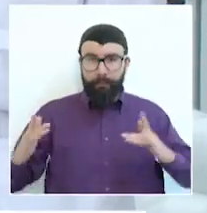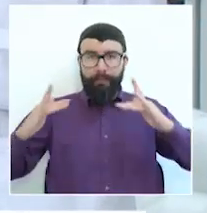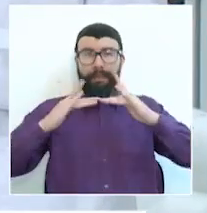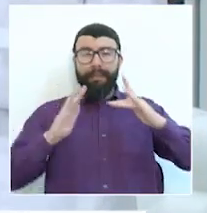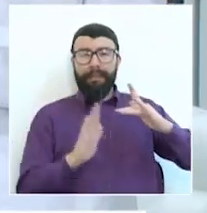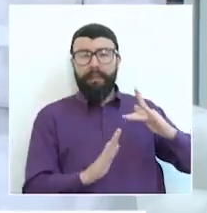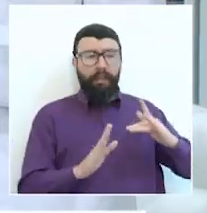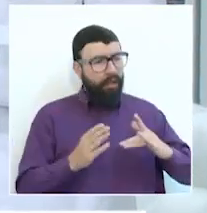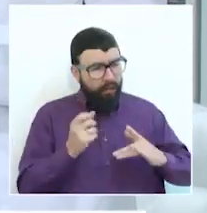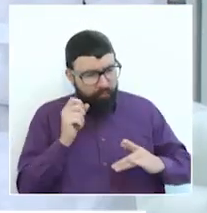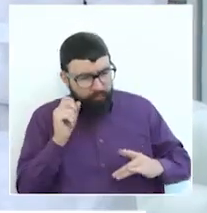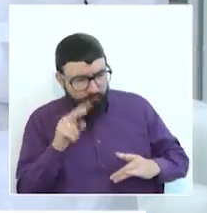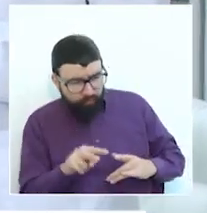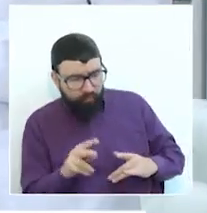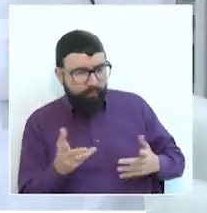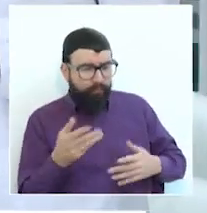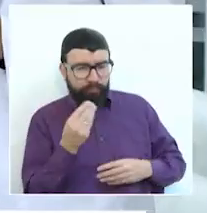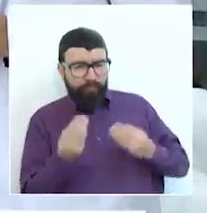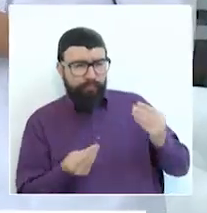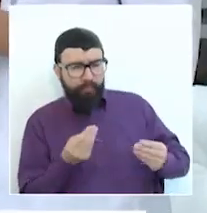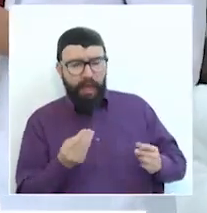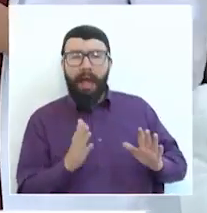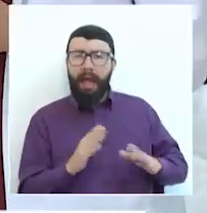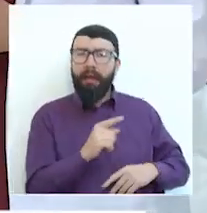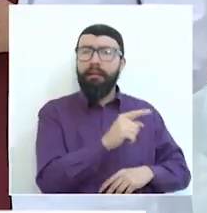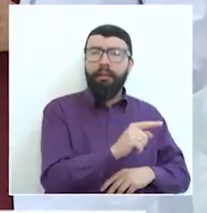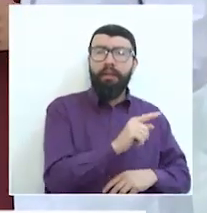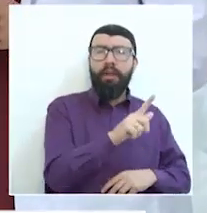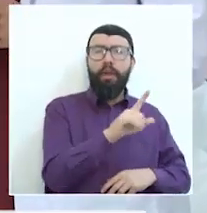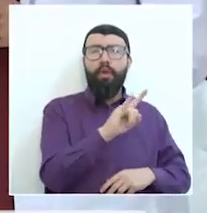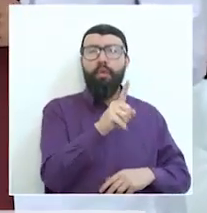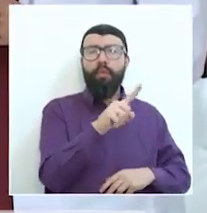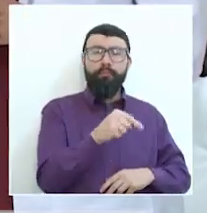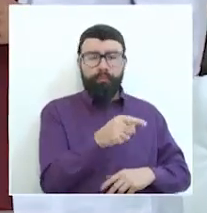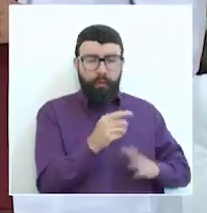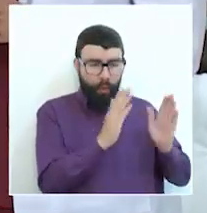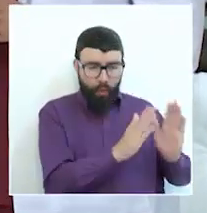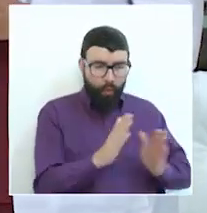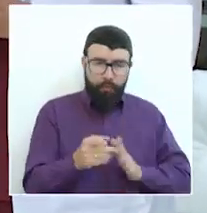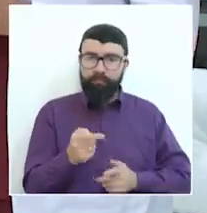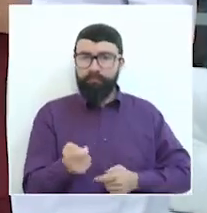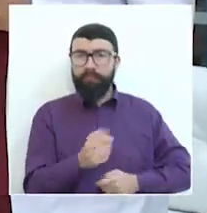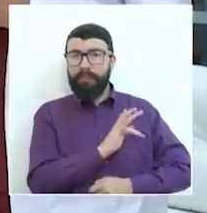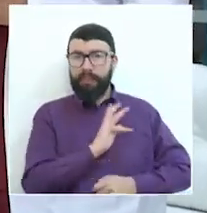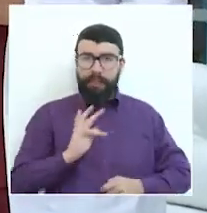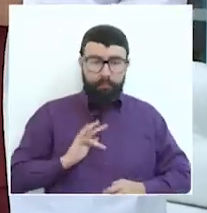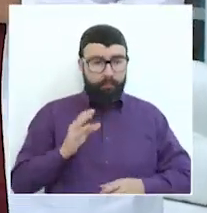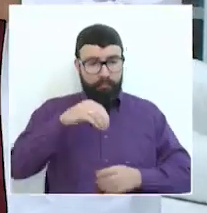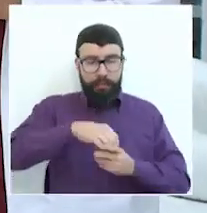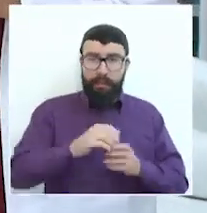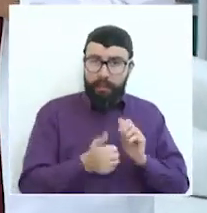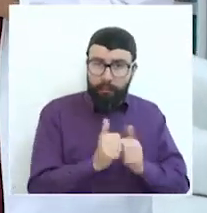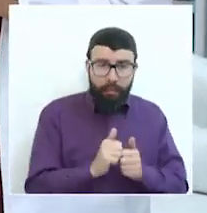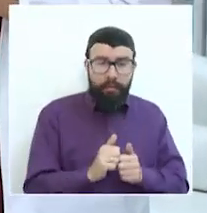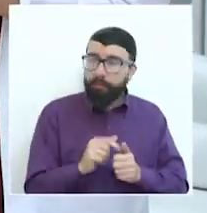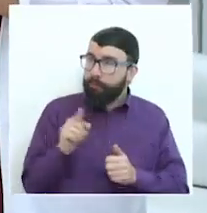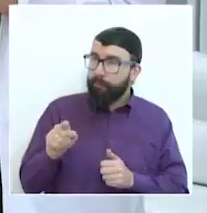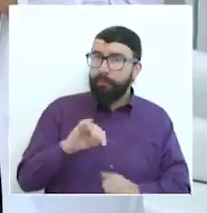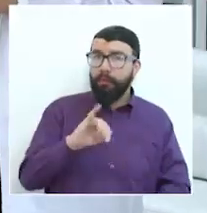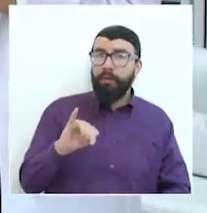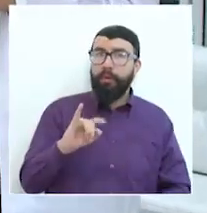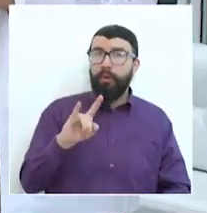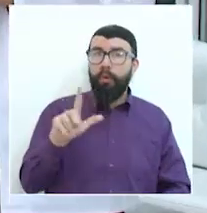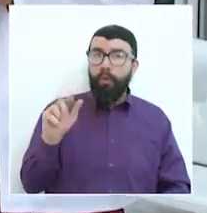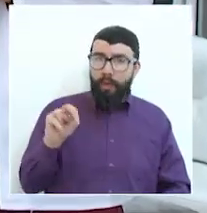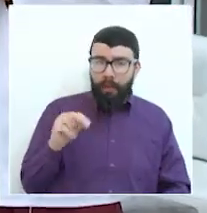que hay que hacer para decirle, Luis, listo. Entonces vamos a organizar el tratamiento terapéutico desde el deporte en Julián Pineda